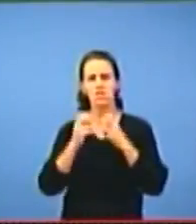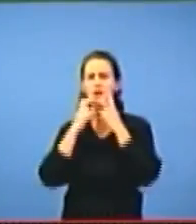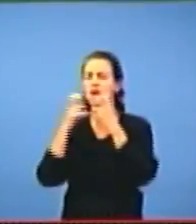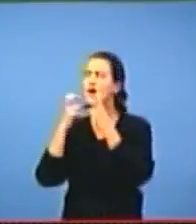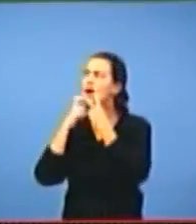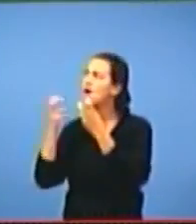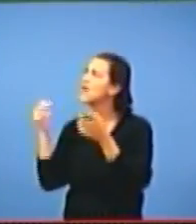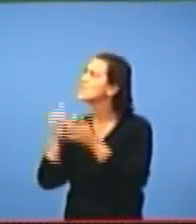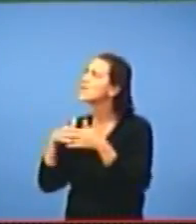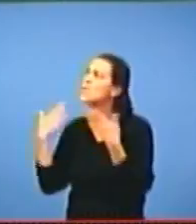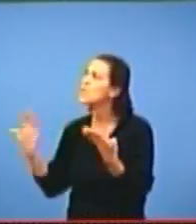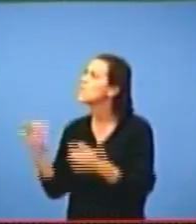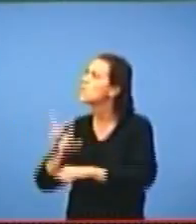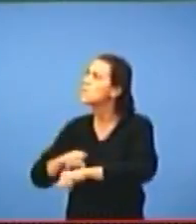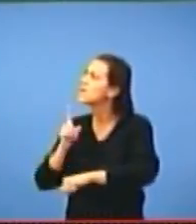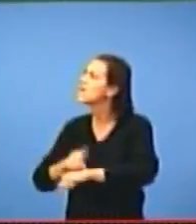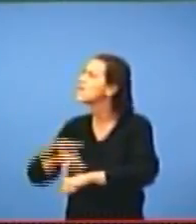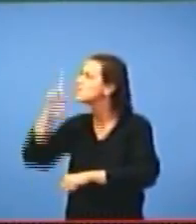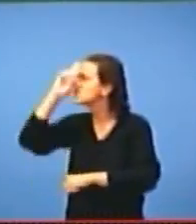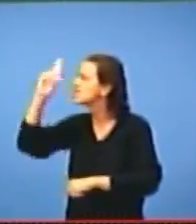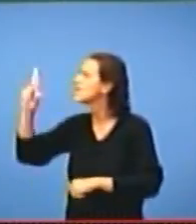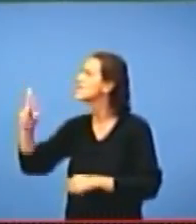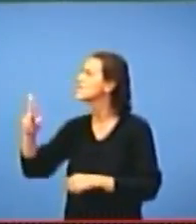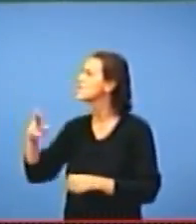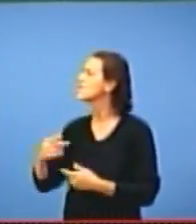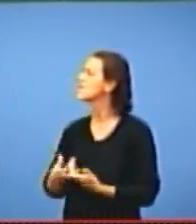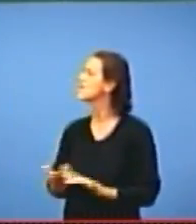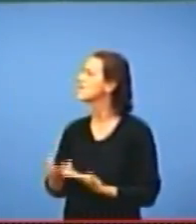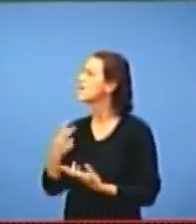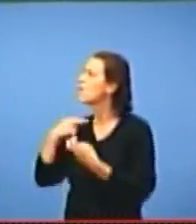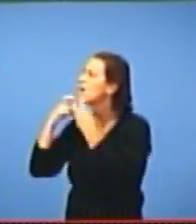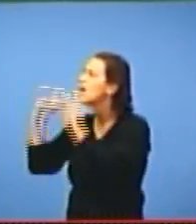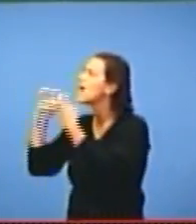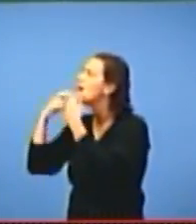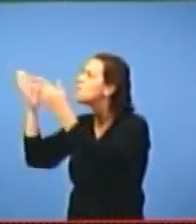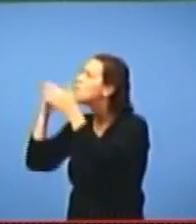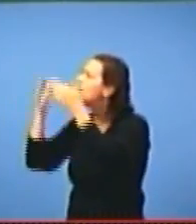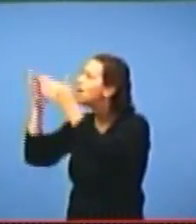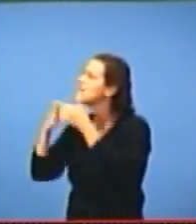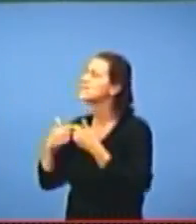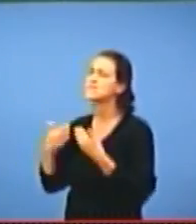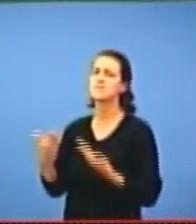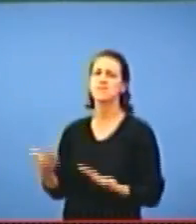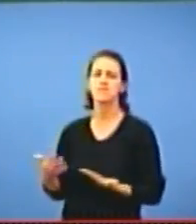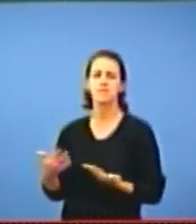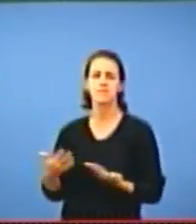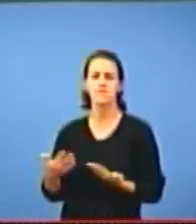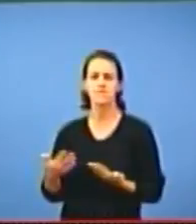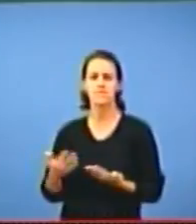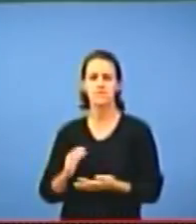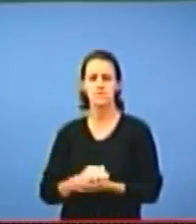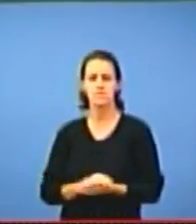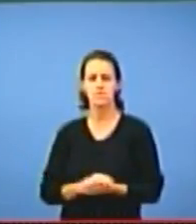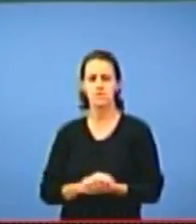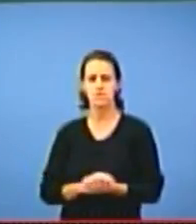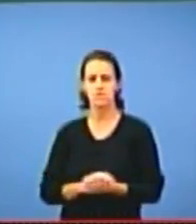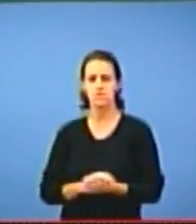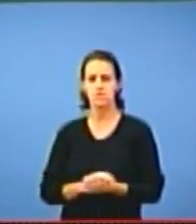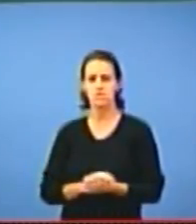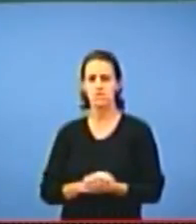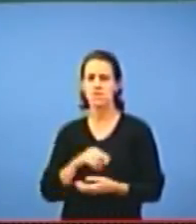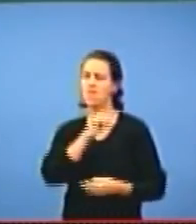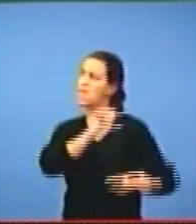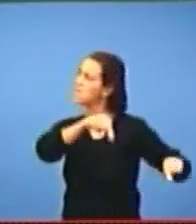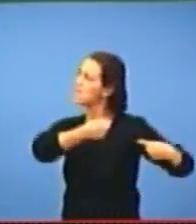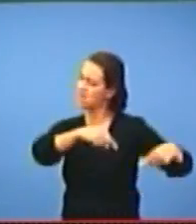¿hasta cuándo gritaré violencia? El Señor no me escuchará. Los justos cerca. El impío cerca